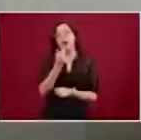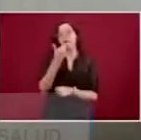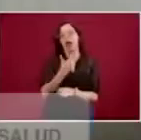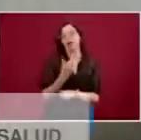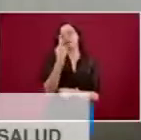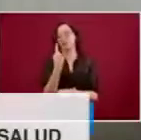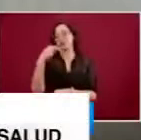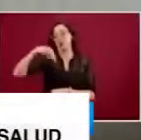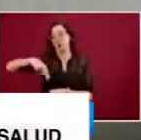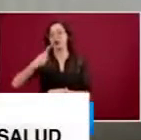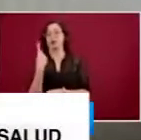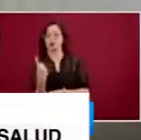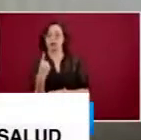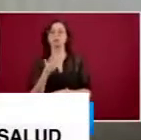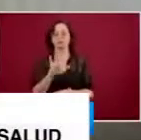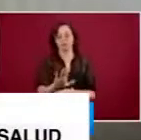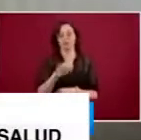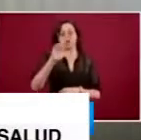La pandemia de influenza empezó